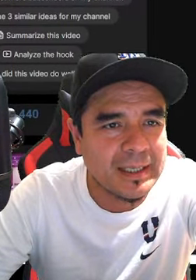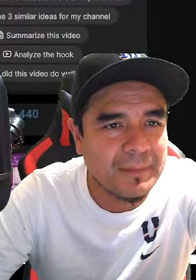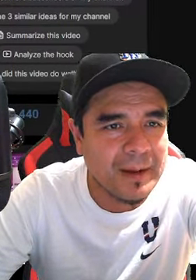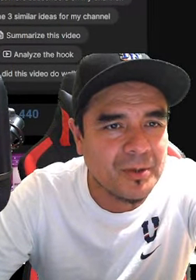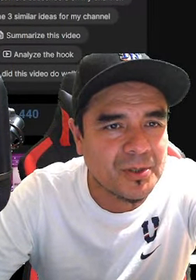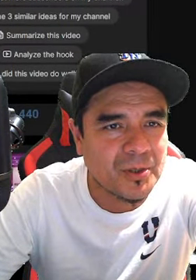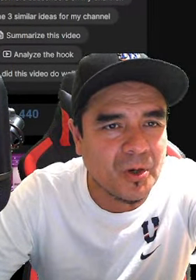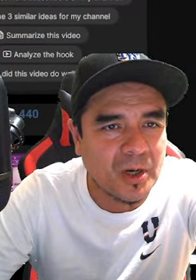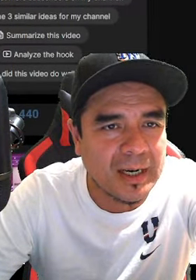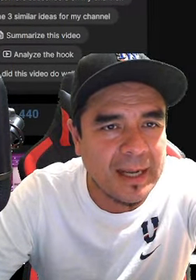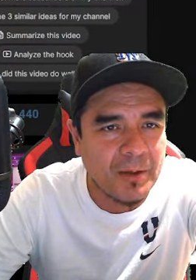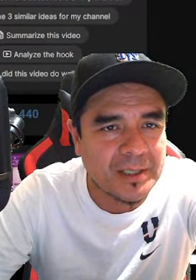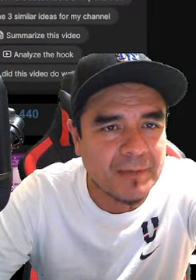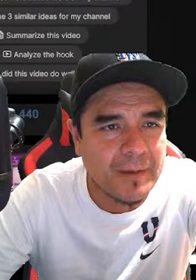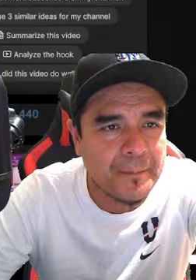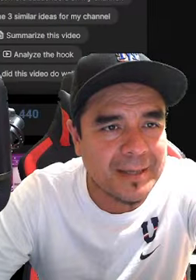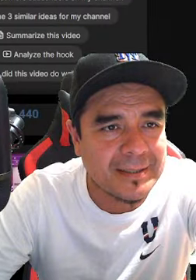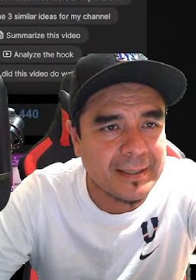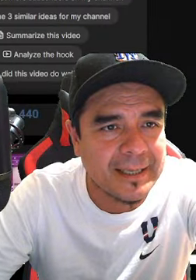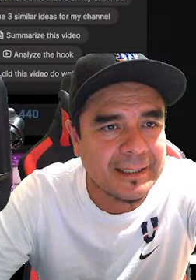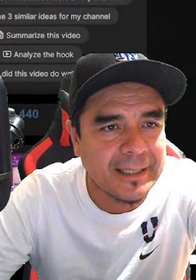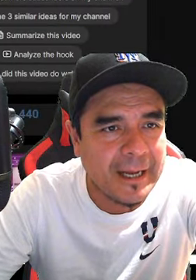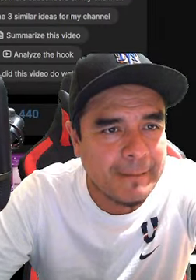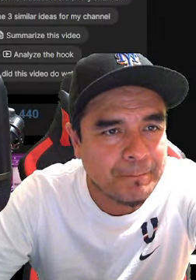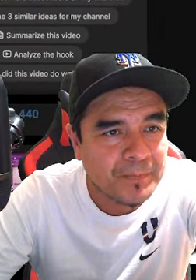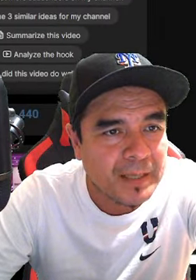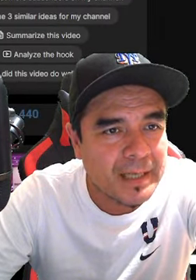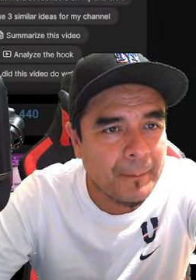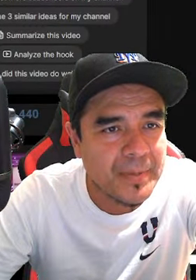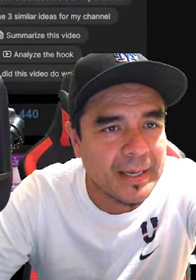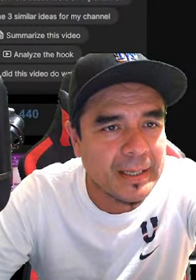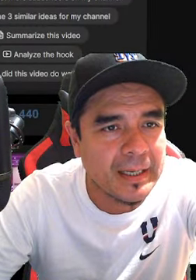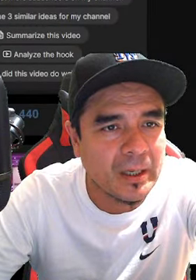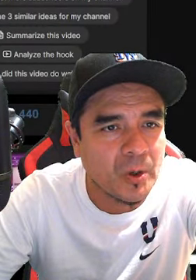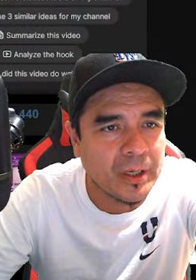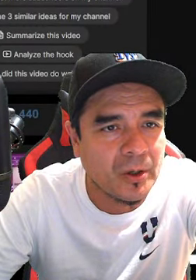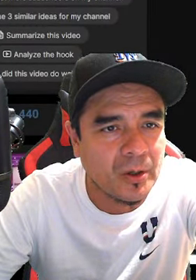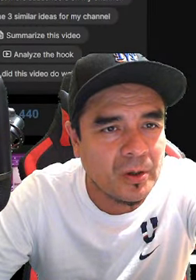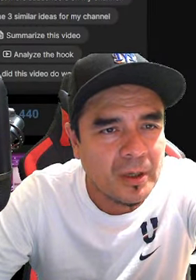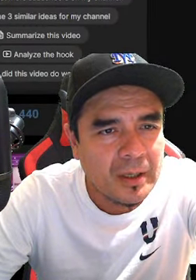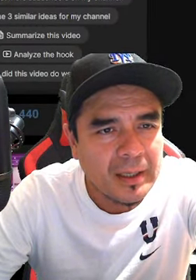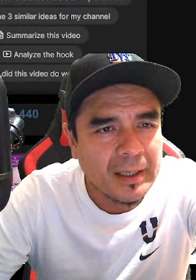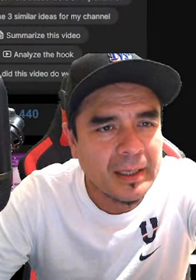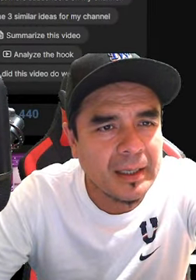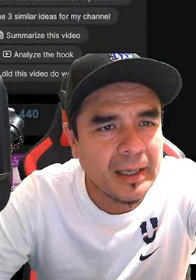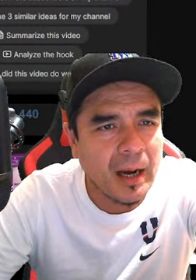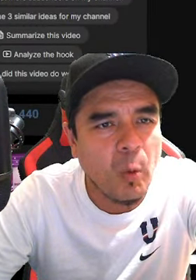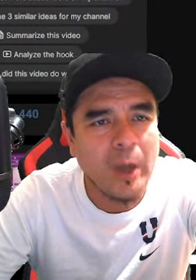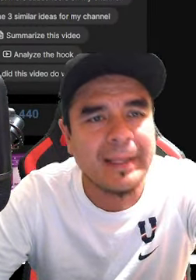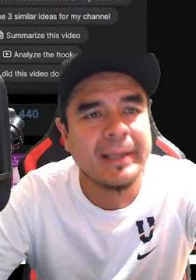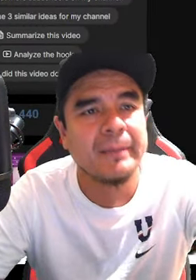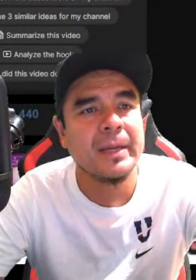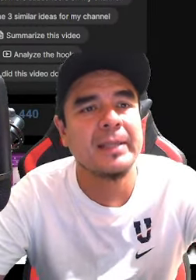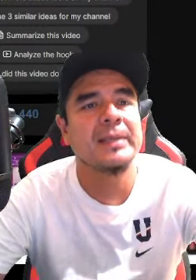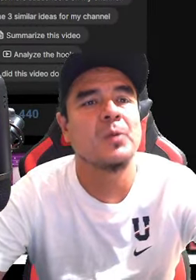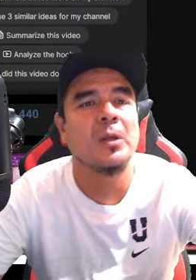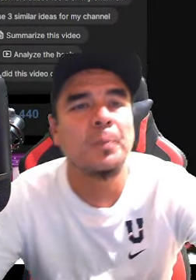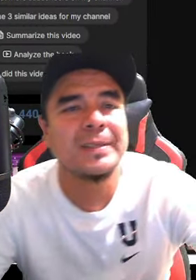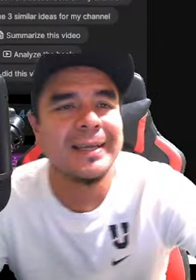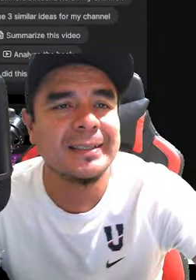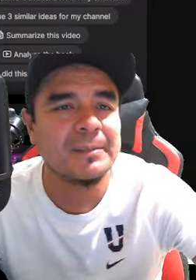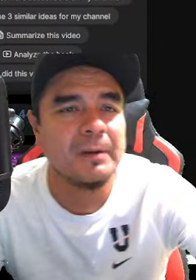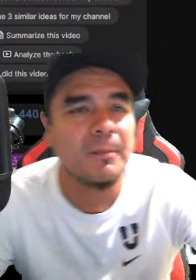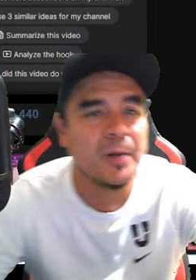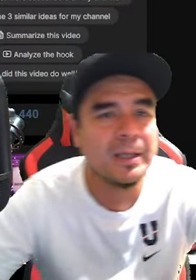bueno, vamos con Claudia Sheinbaum, presidenta. Jean-Pierre, corrijo a Juana Jiménez.